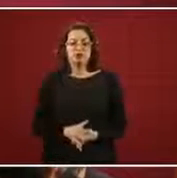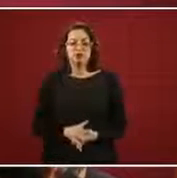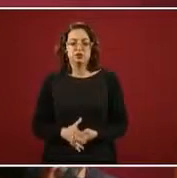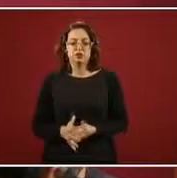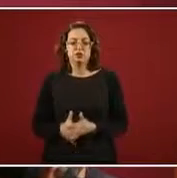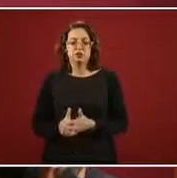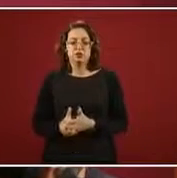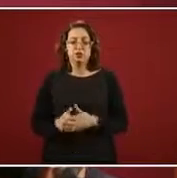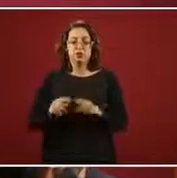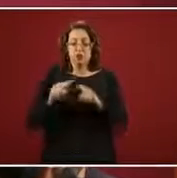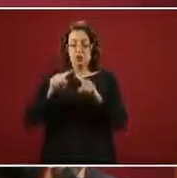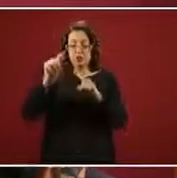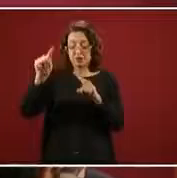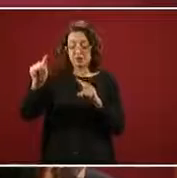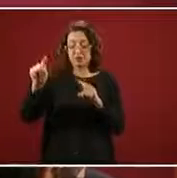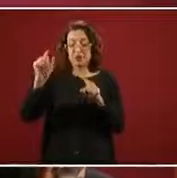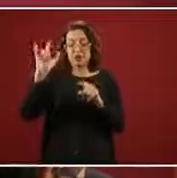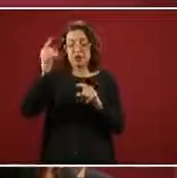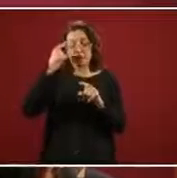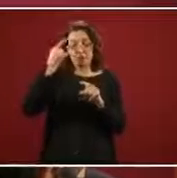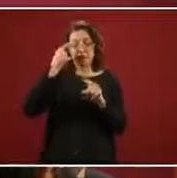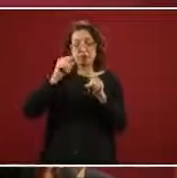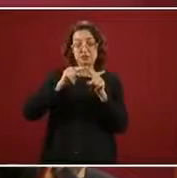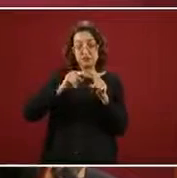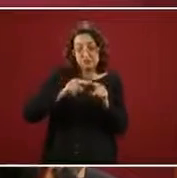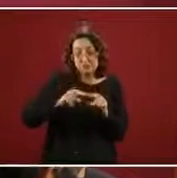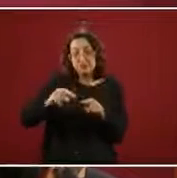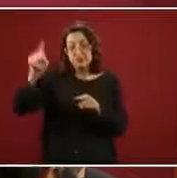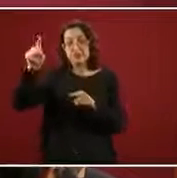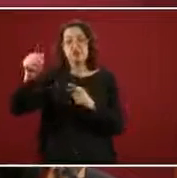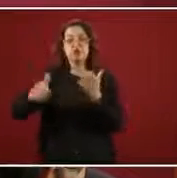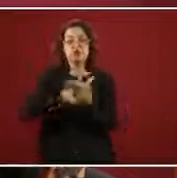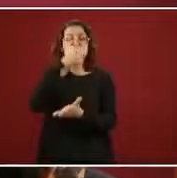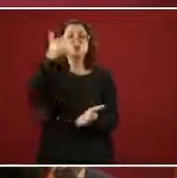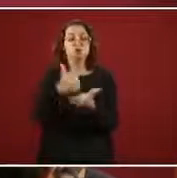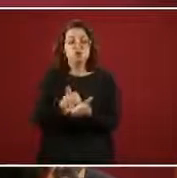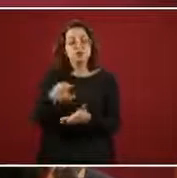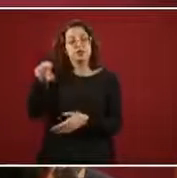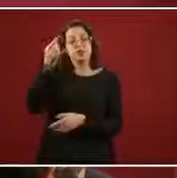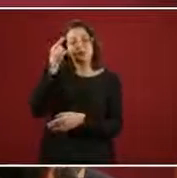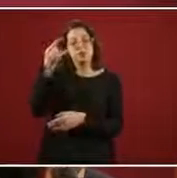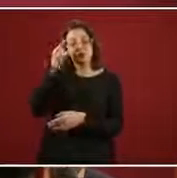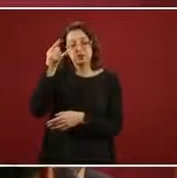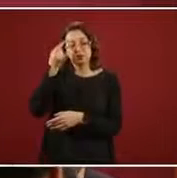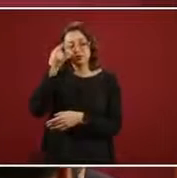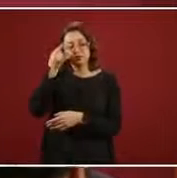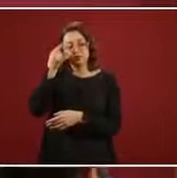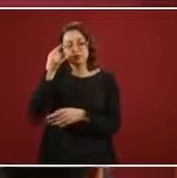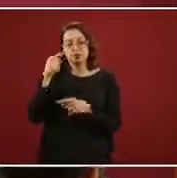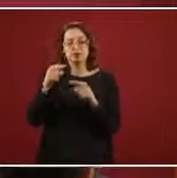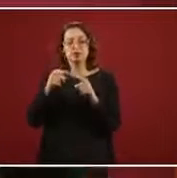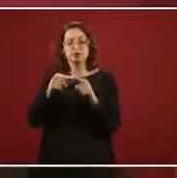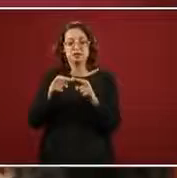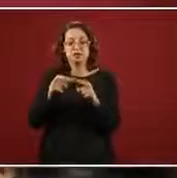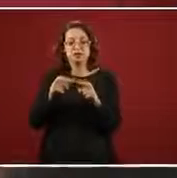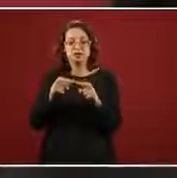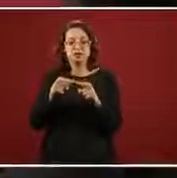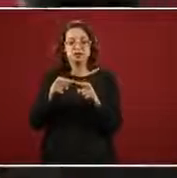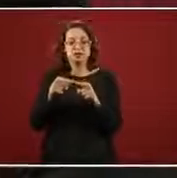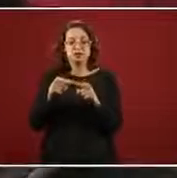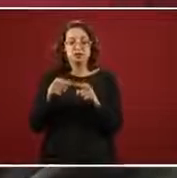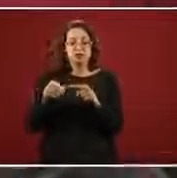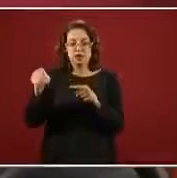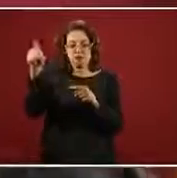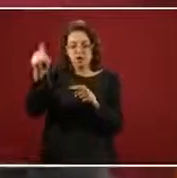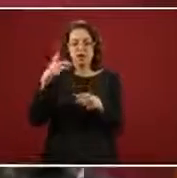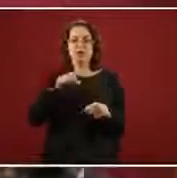De Campeche a la ciudad de Campeche. Nada más que aquí está Puerto Ceiba,